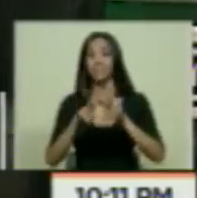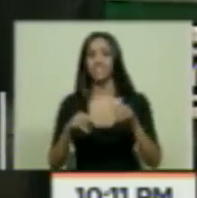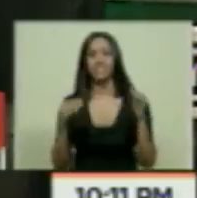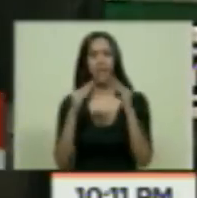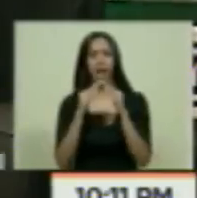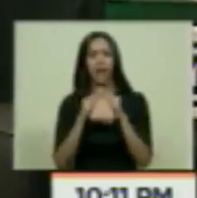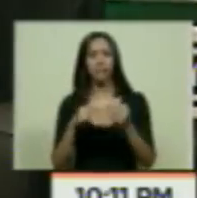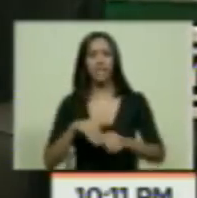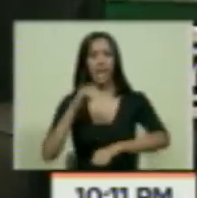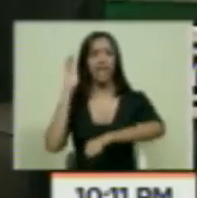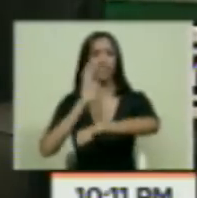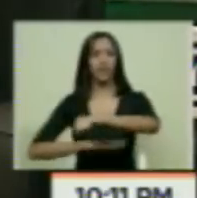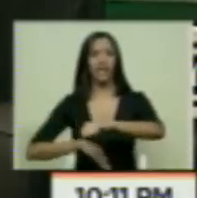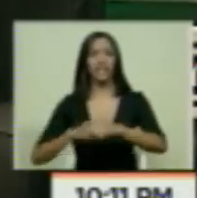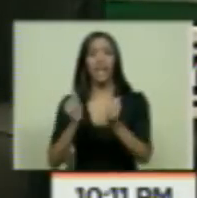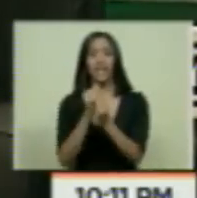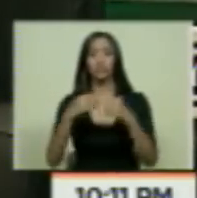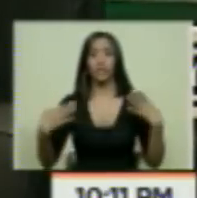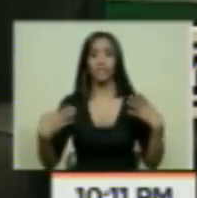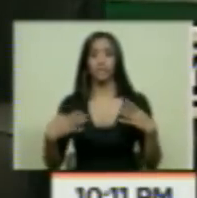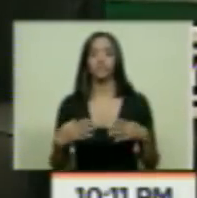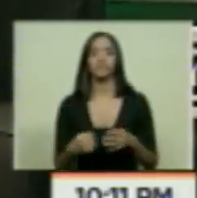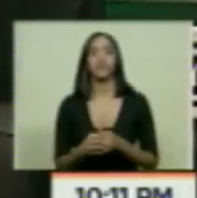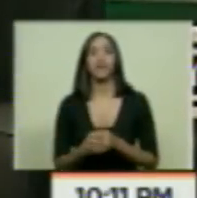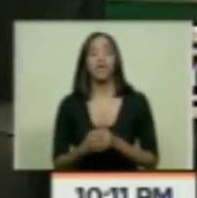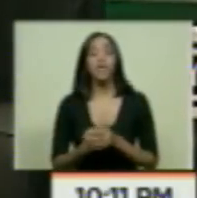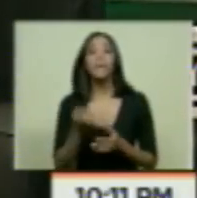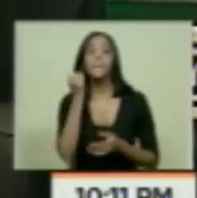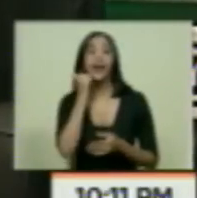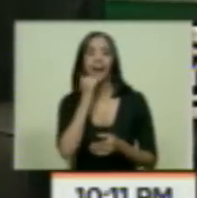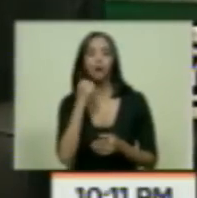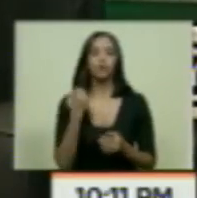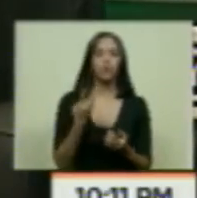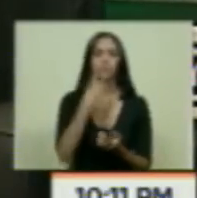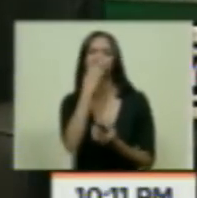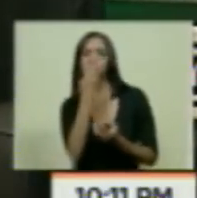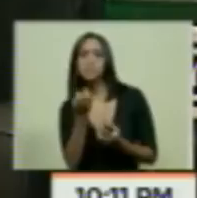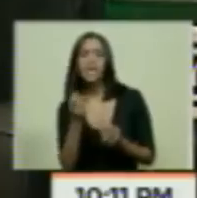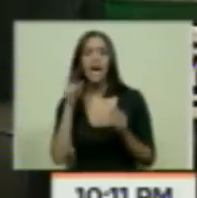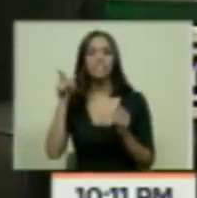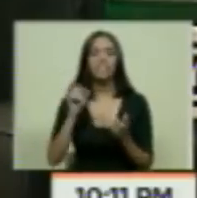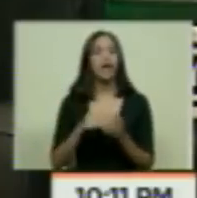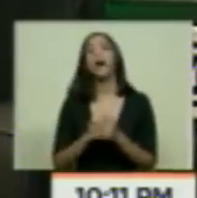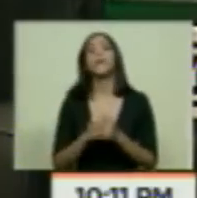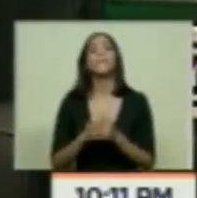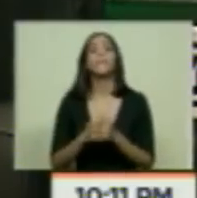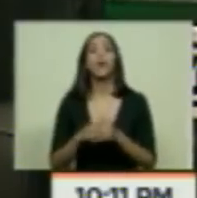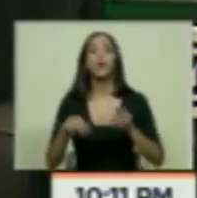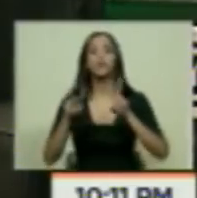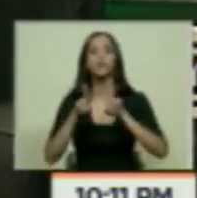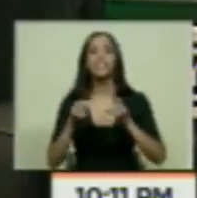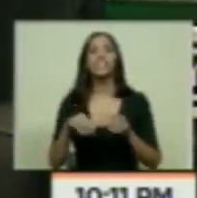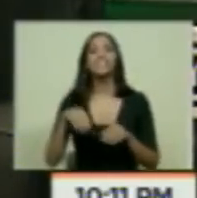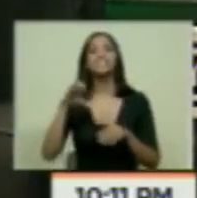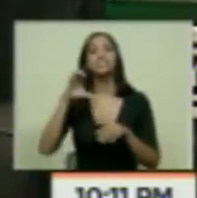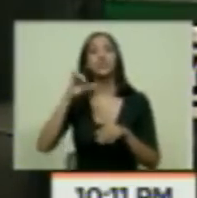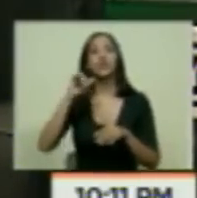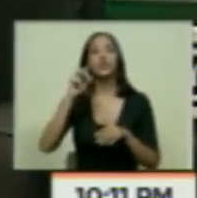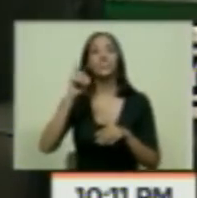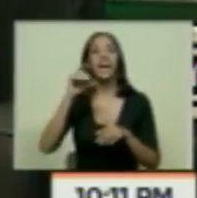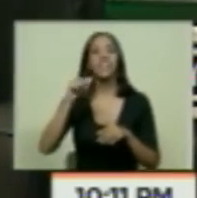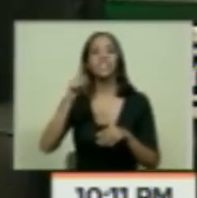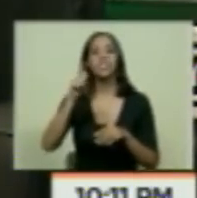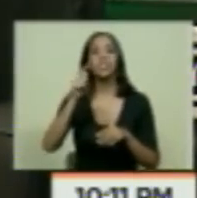Barcelona, en Anzoátegui. Y el compañero Mango estuvo haciendo un recorrido por allá, por Ciudad Tuna, aprovechando que bueno, que le quedaba cerquita, hizo la